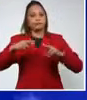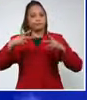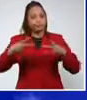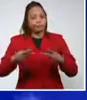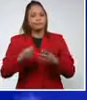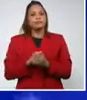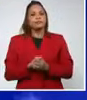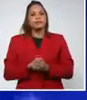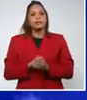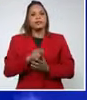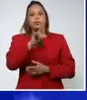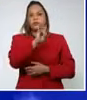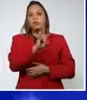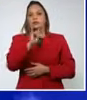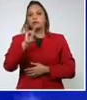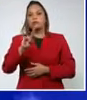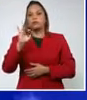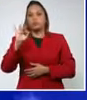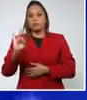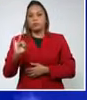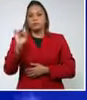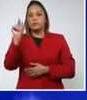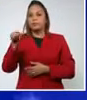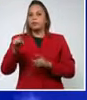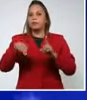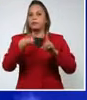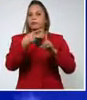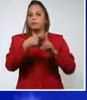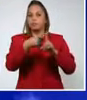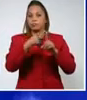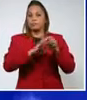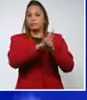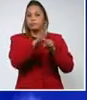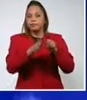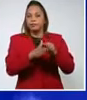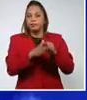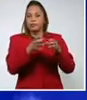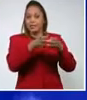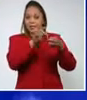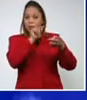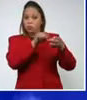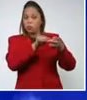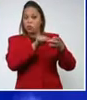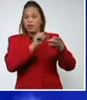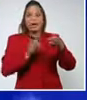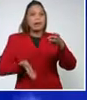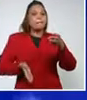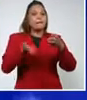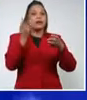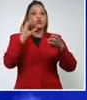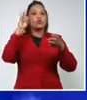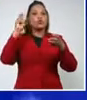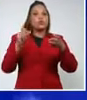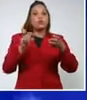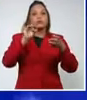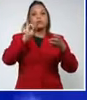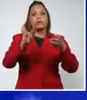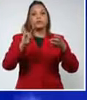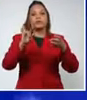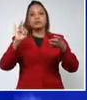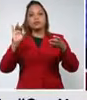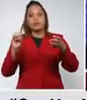estos 997 pacientes que se diagnosticaron ayer, el mayor número,